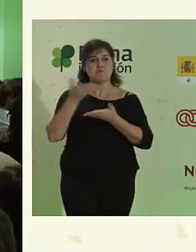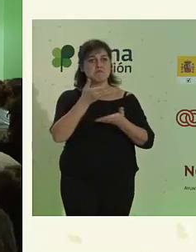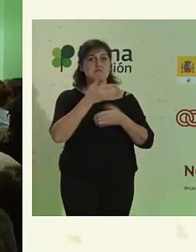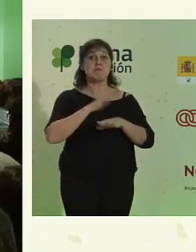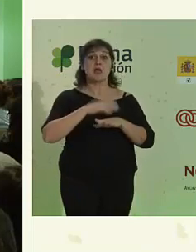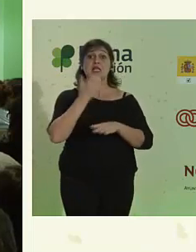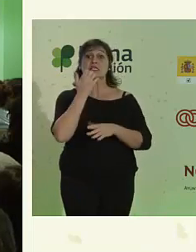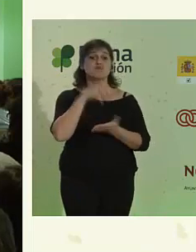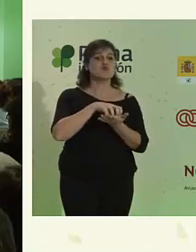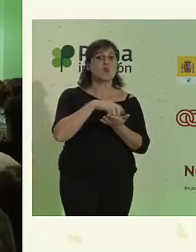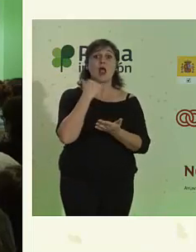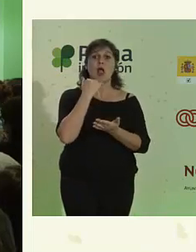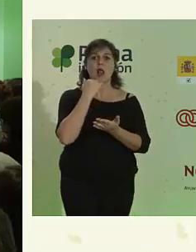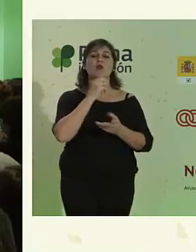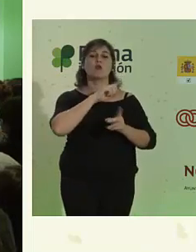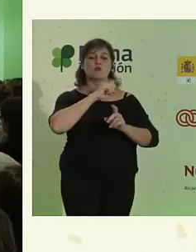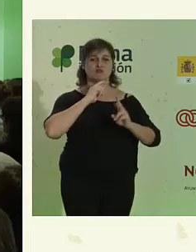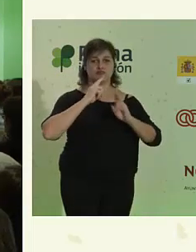duda.